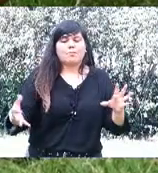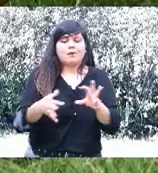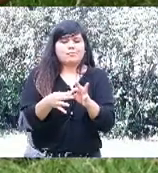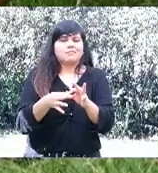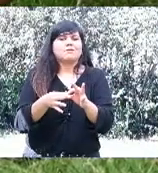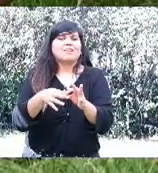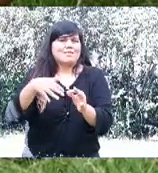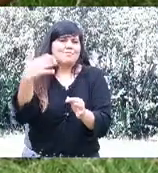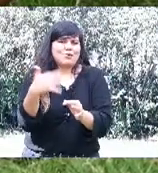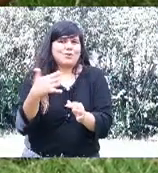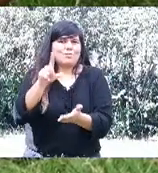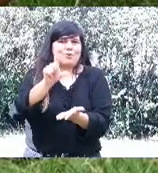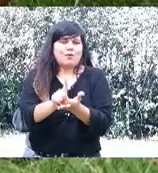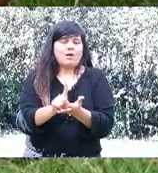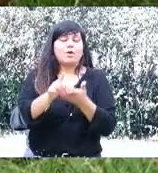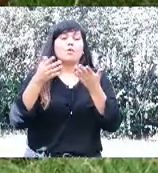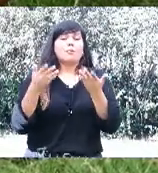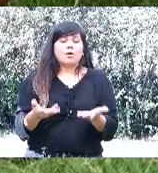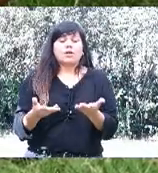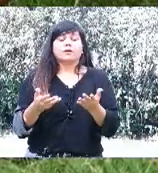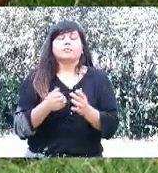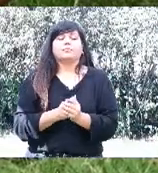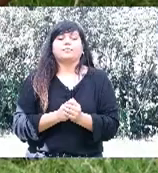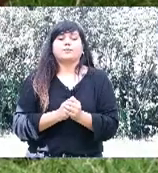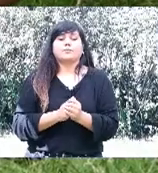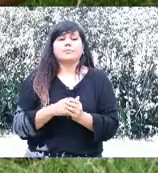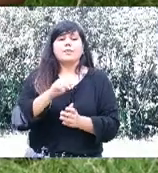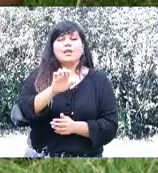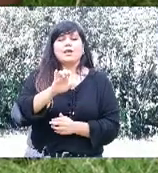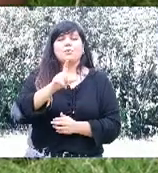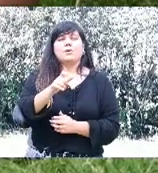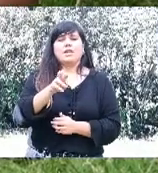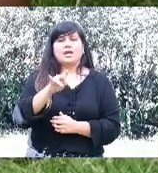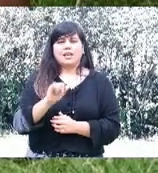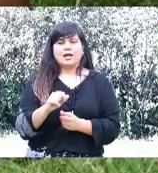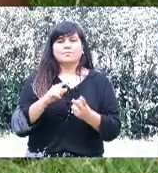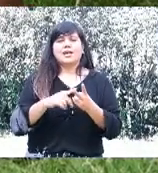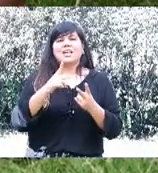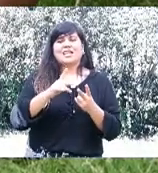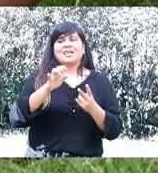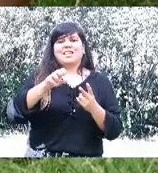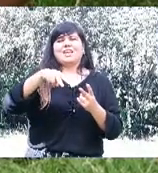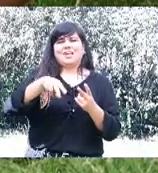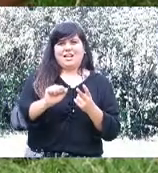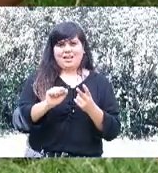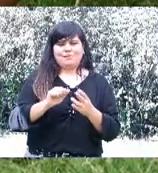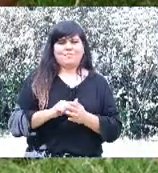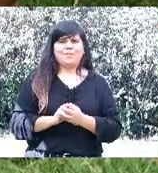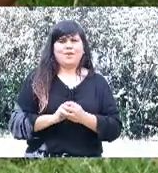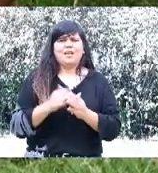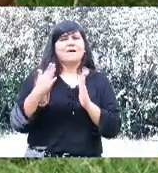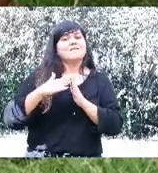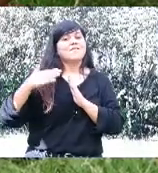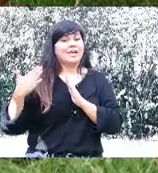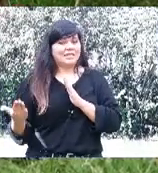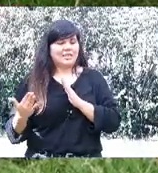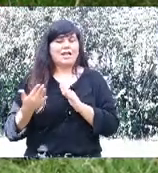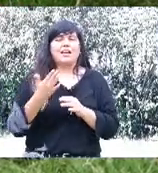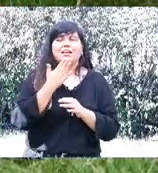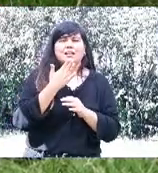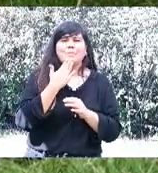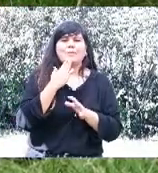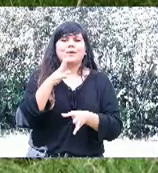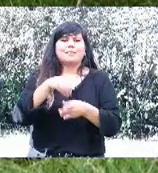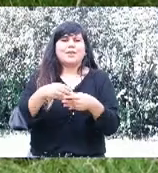lugar eh Por eso hoy día estamos con Eugenia mellado con kena que es eh vecina y también